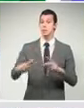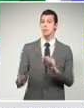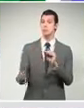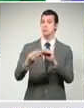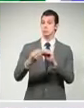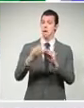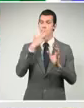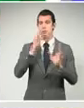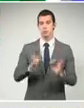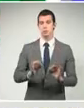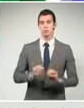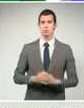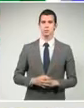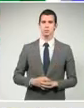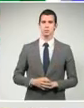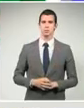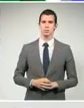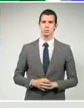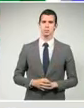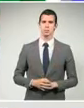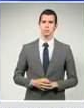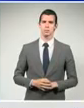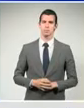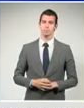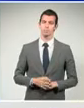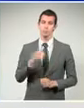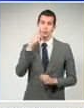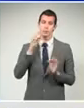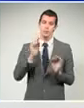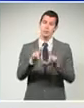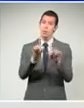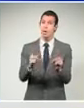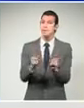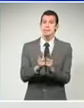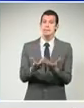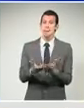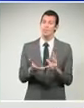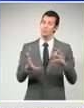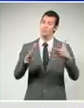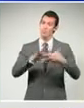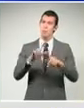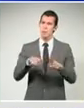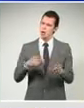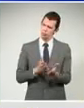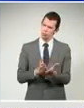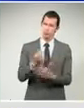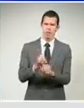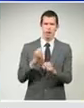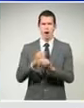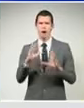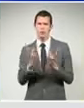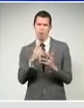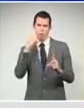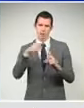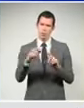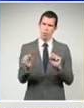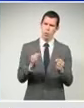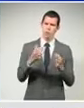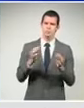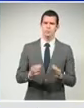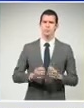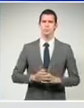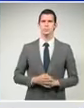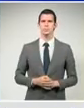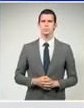la situación de Cuba, compleja pero trabajando. Una semana tensa, una semana de grandes cifras, hoy con 4